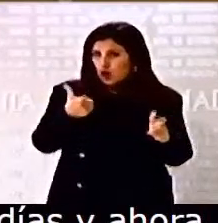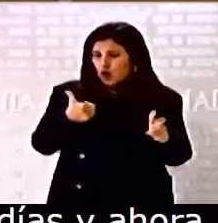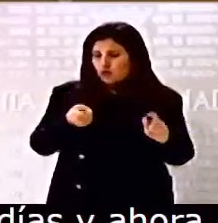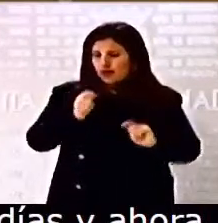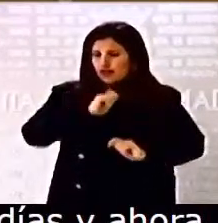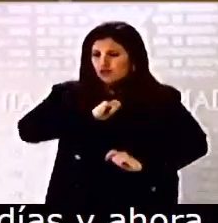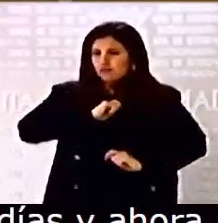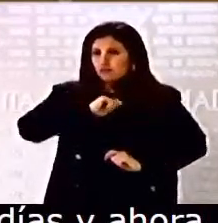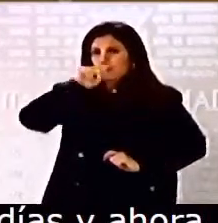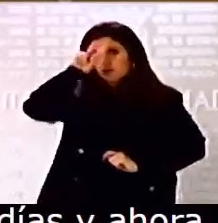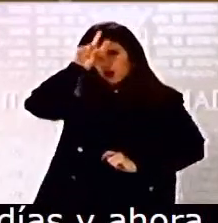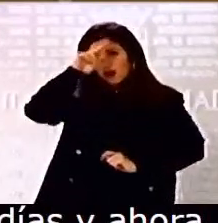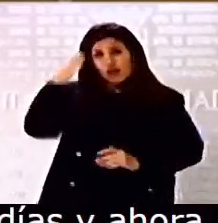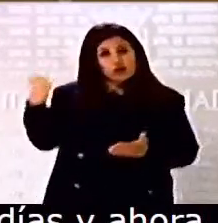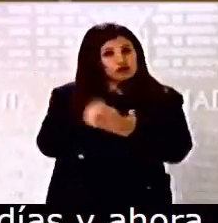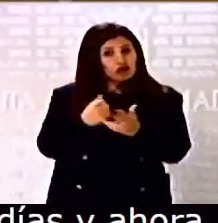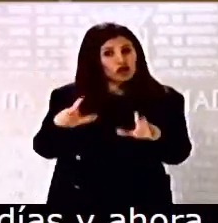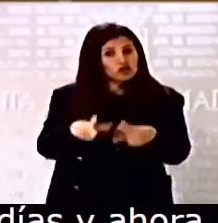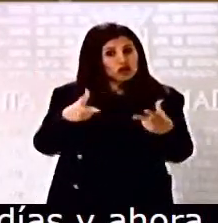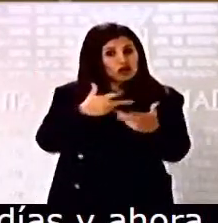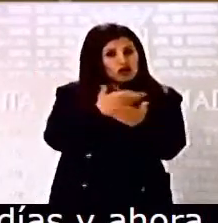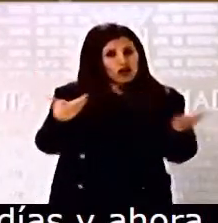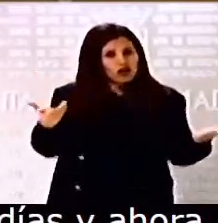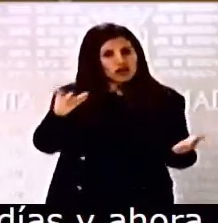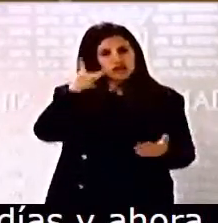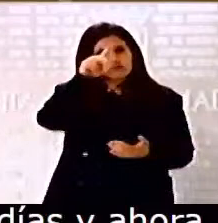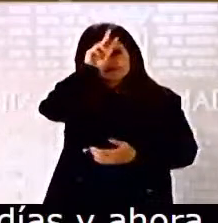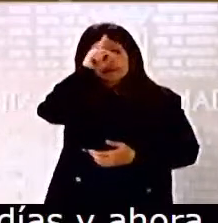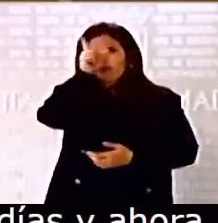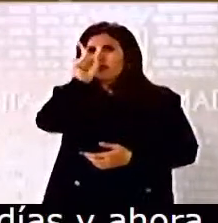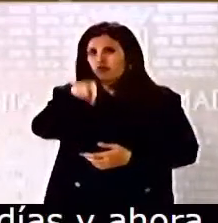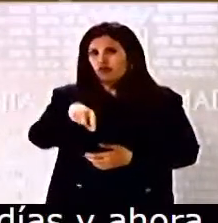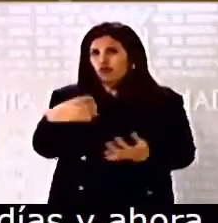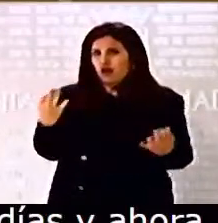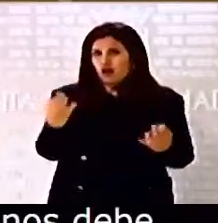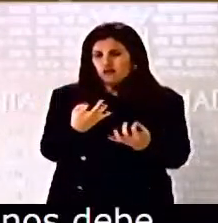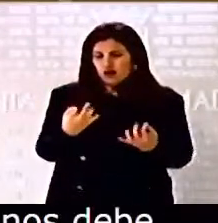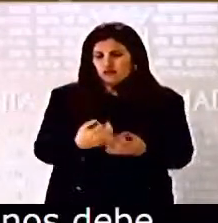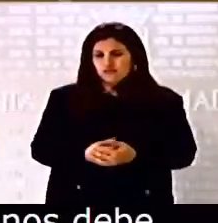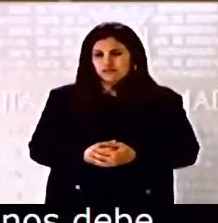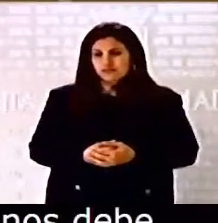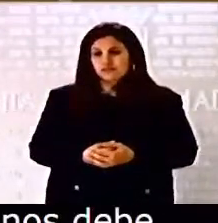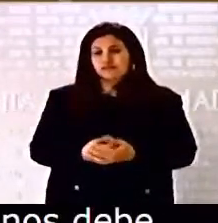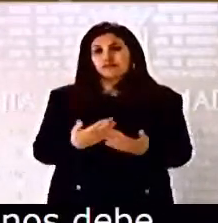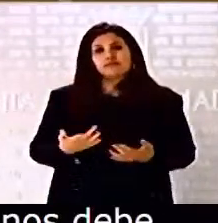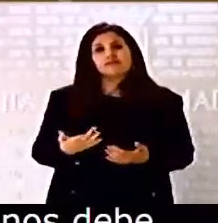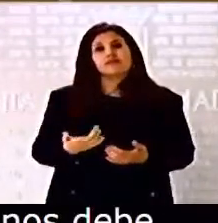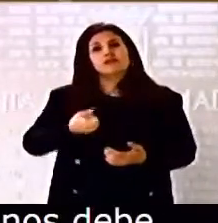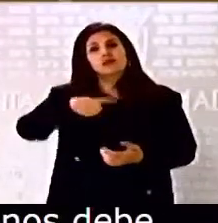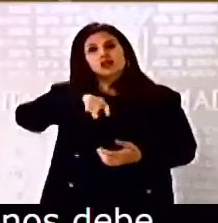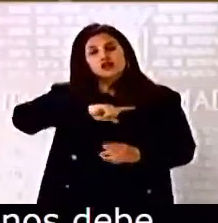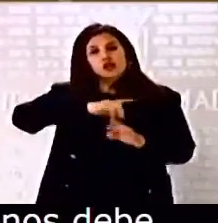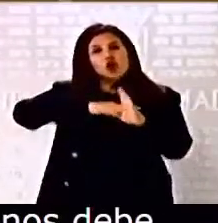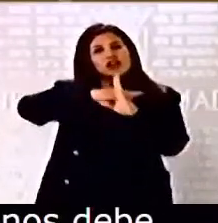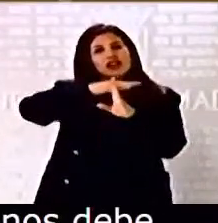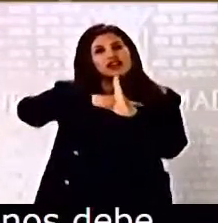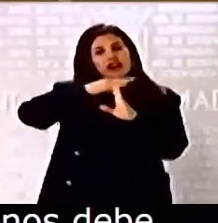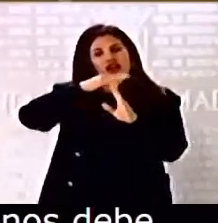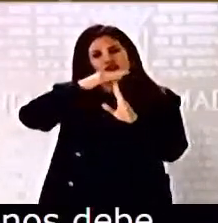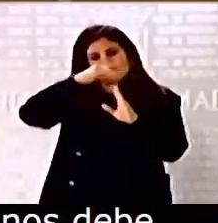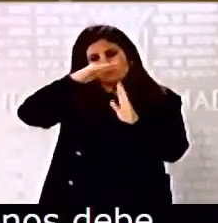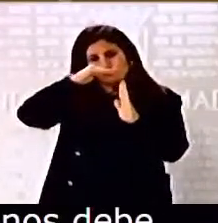y ocupar a toda la sociedad extremeña, sino que se debe sobre todo al enorme esfuerzo que está